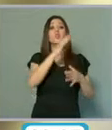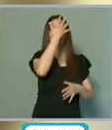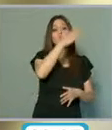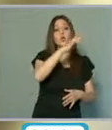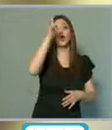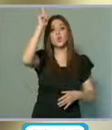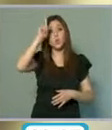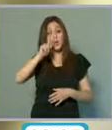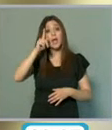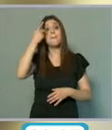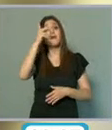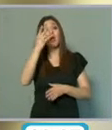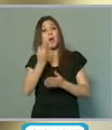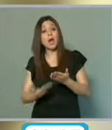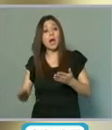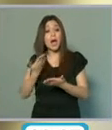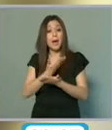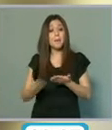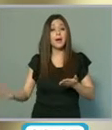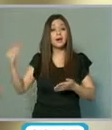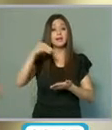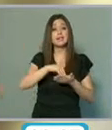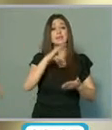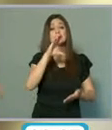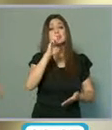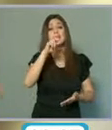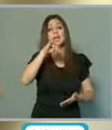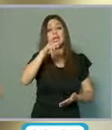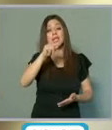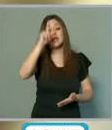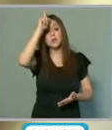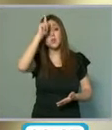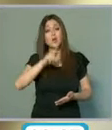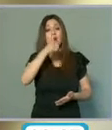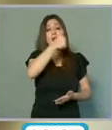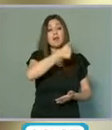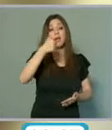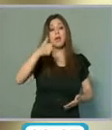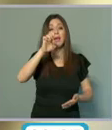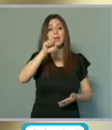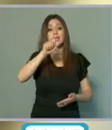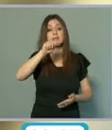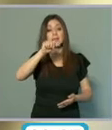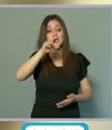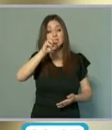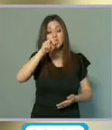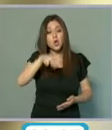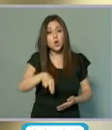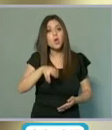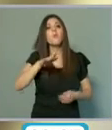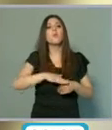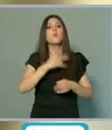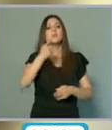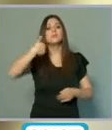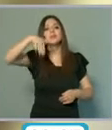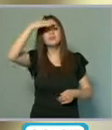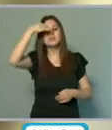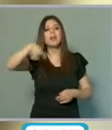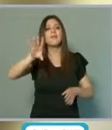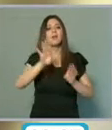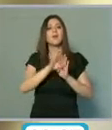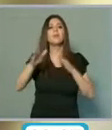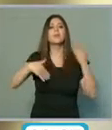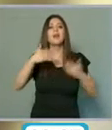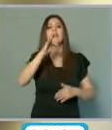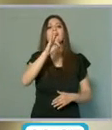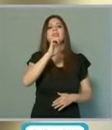cenit, que es más bien de tipo lunar, de cada estación. Entonces tenemos los famosos, las fiestas mayores